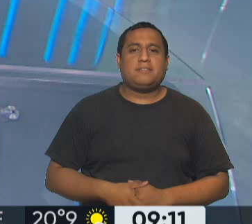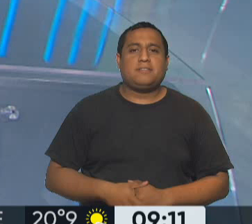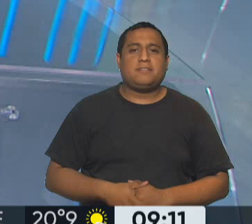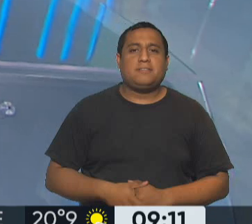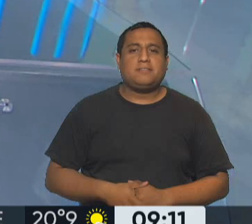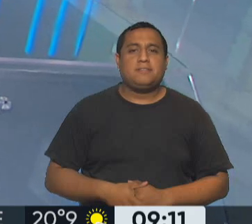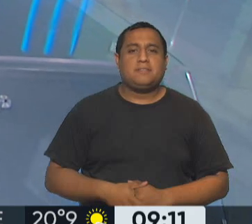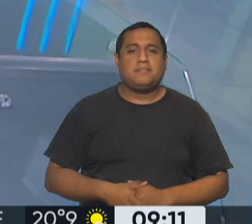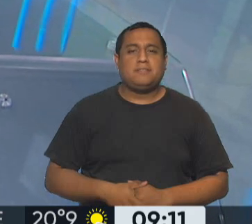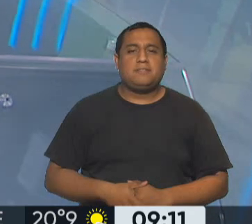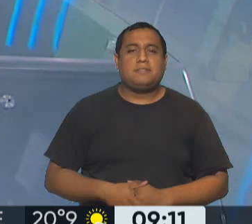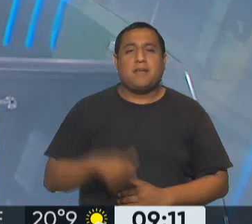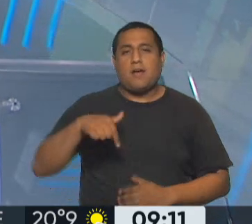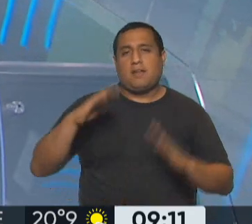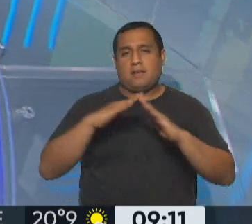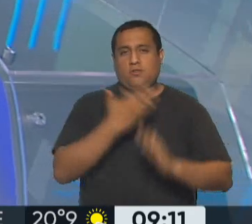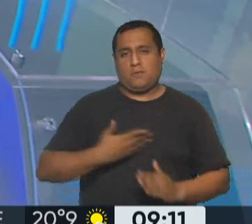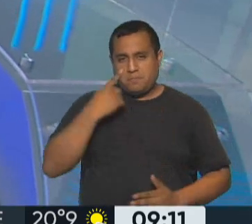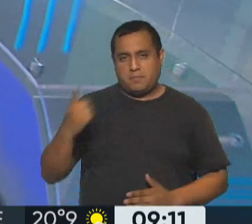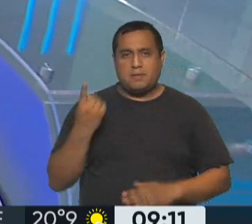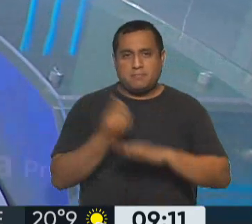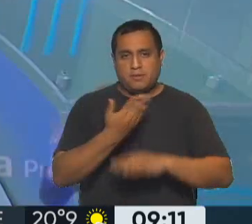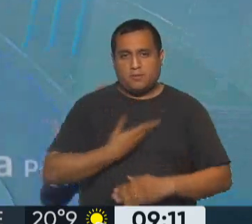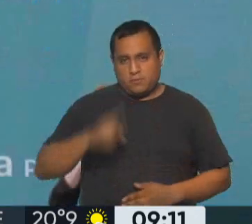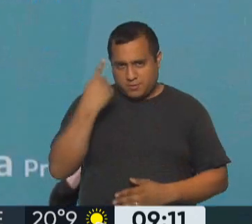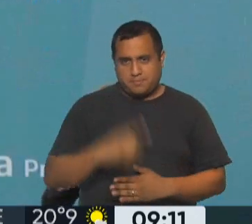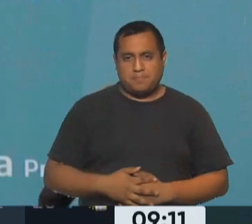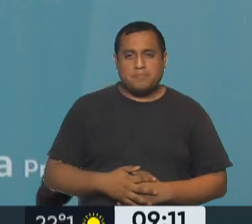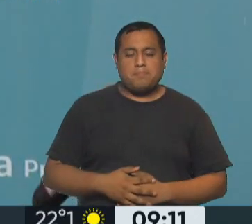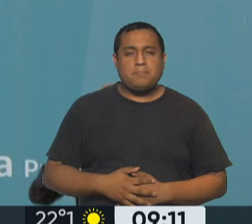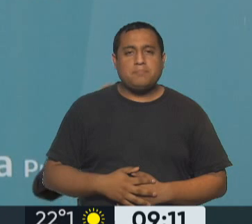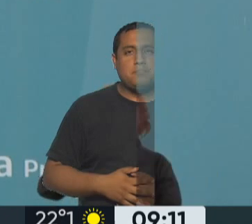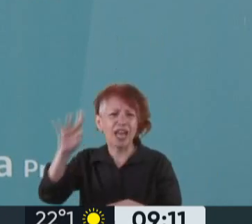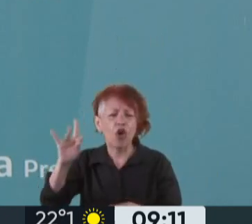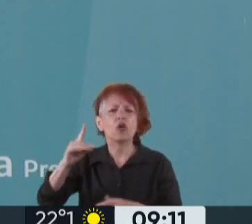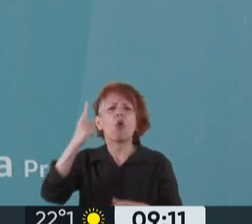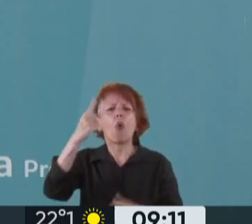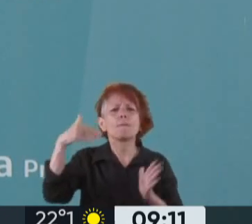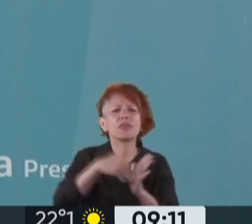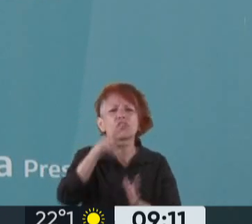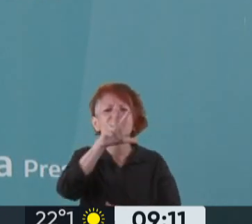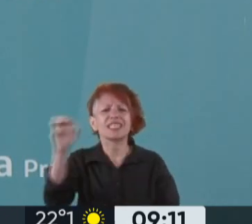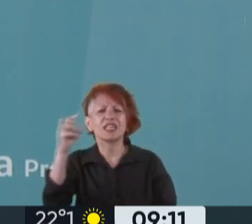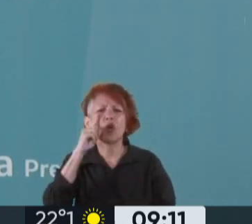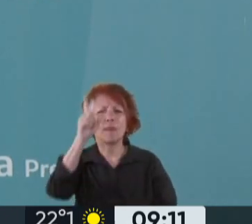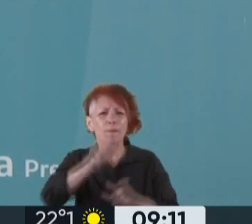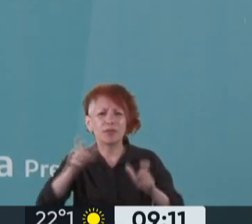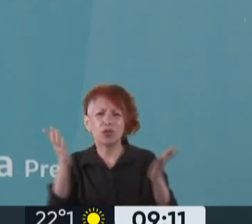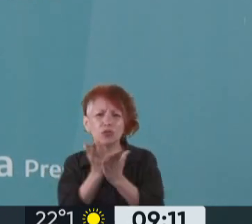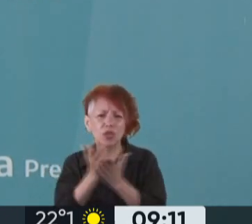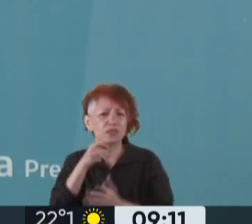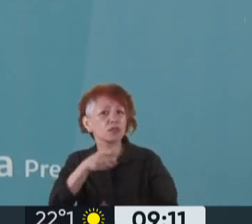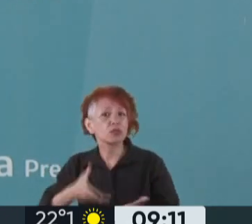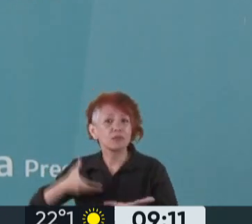Ahora directo a Casa de Gobierno. En el año 2014 la recibieron más de 1.300.000 estudiantes. Esto es una inversión